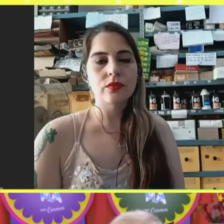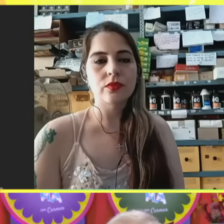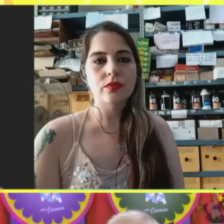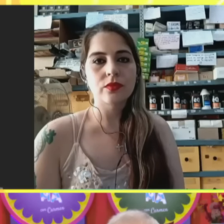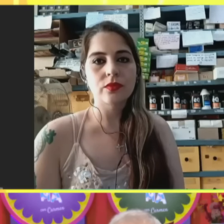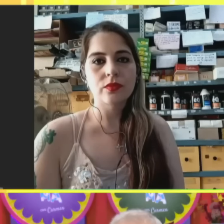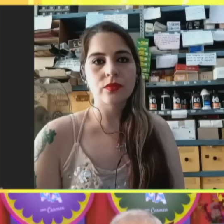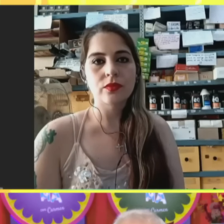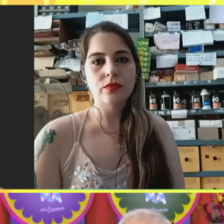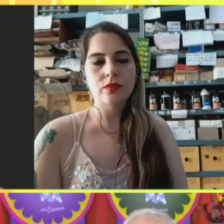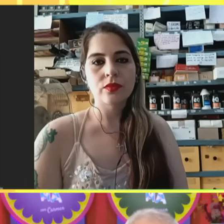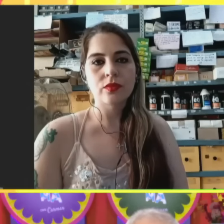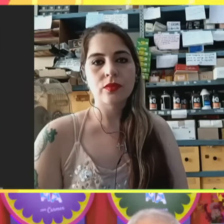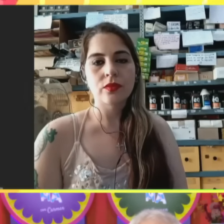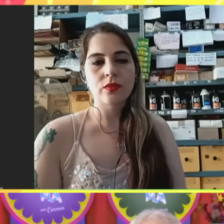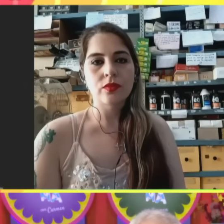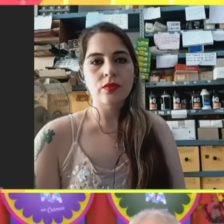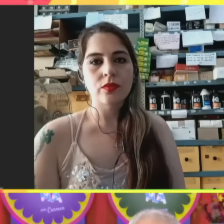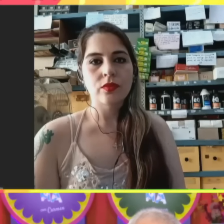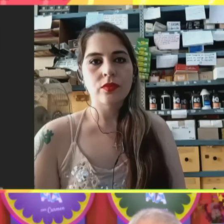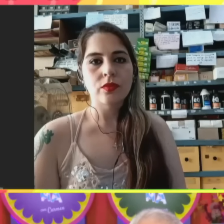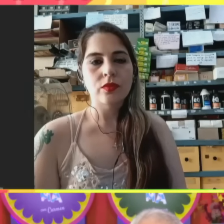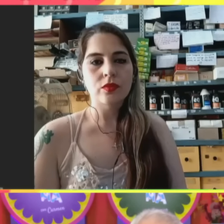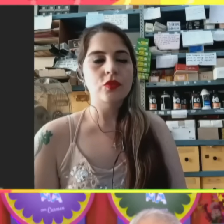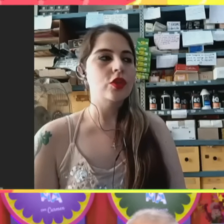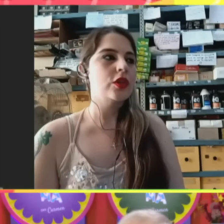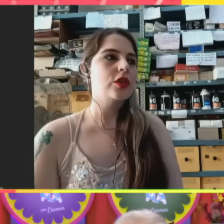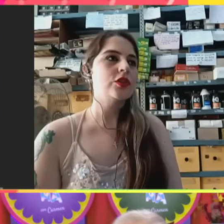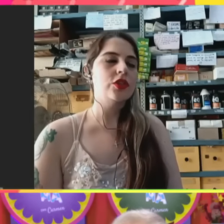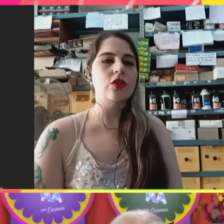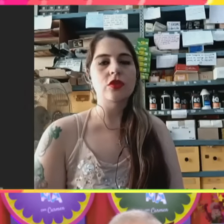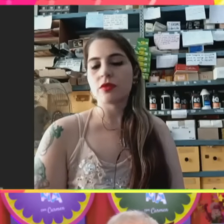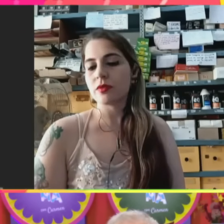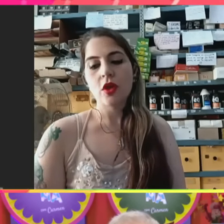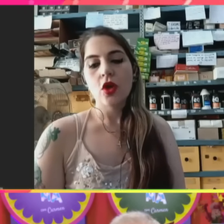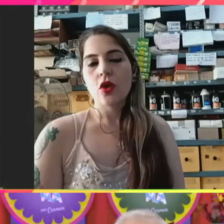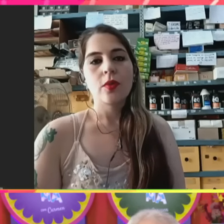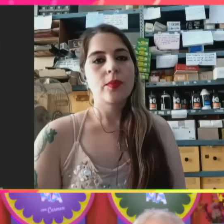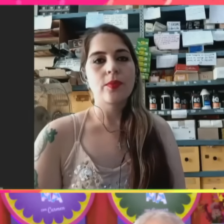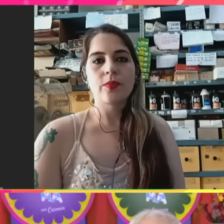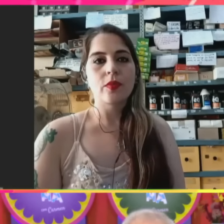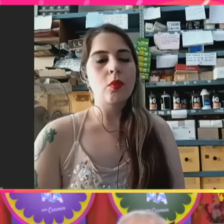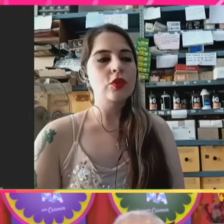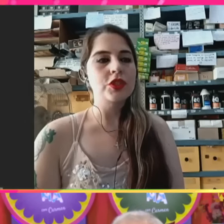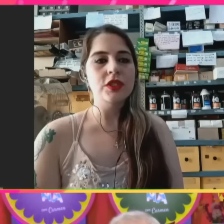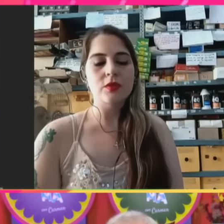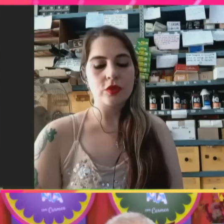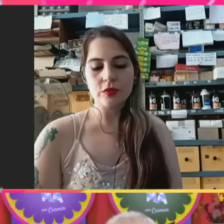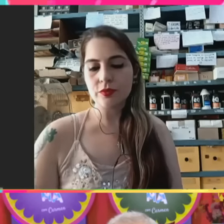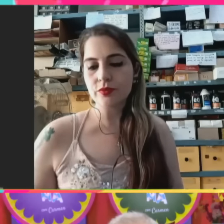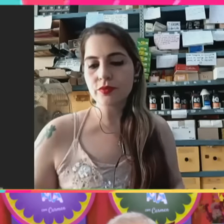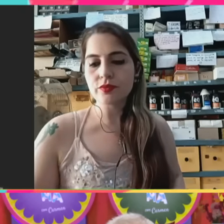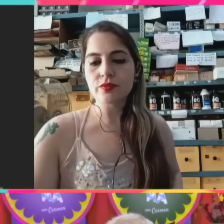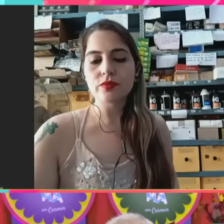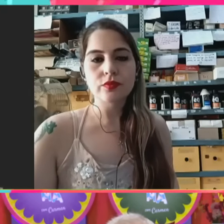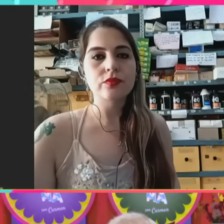que te hicieron, te pusieron muchos obstáculos para reconocerte, reconocer tu identidad, primero, y segundo, muchos